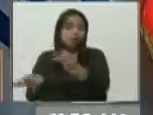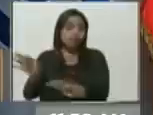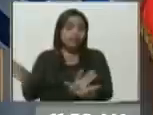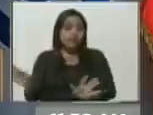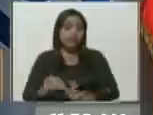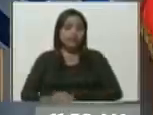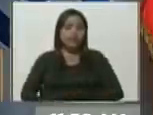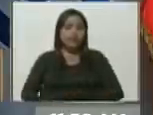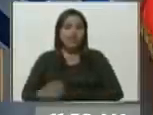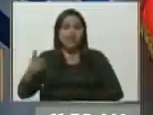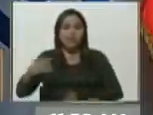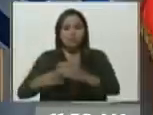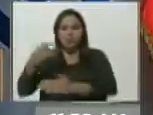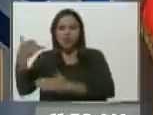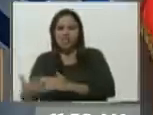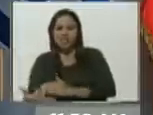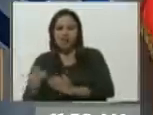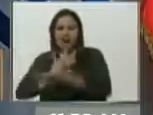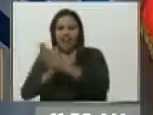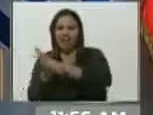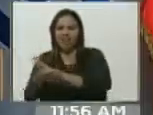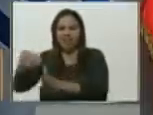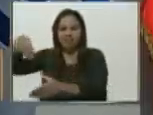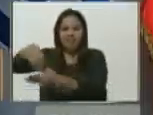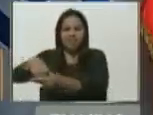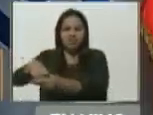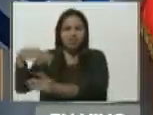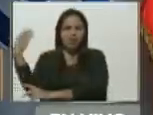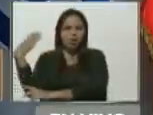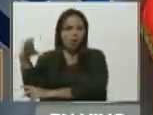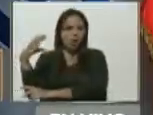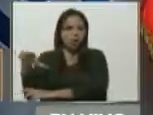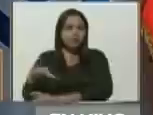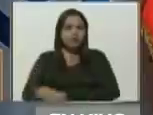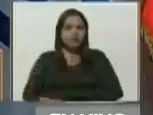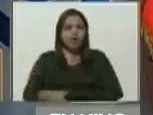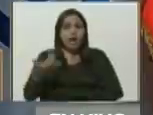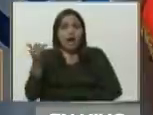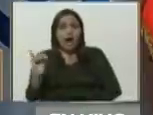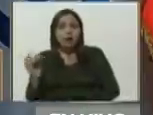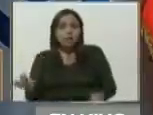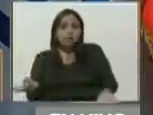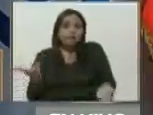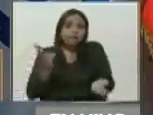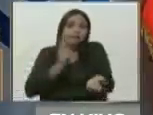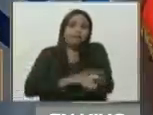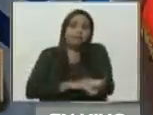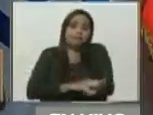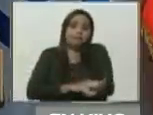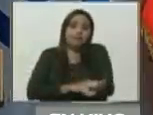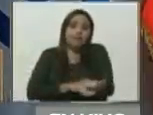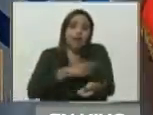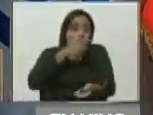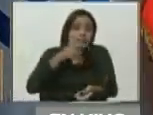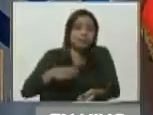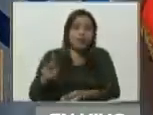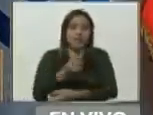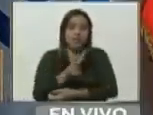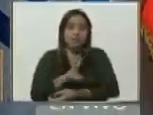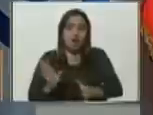de destrucción interna de Colombia la han sufrido los venezolanos en carne propia, en